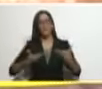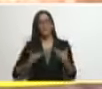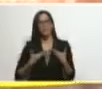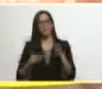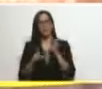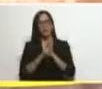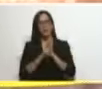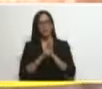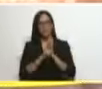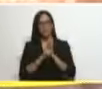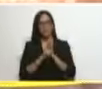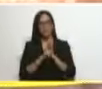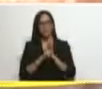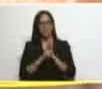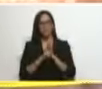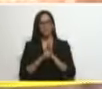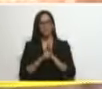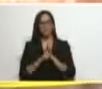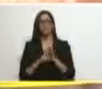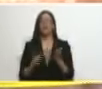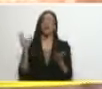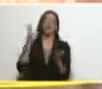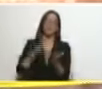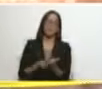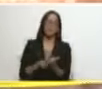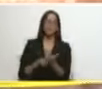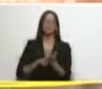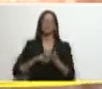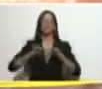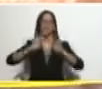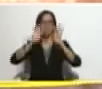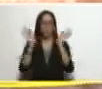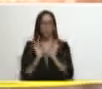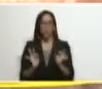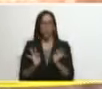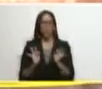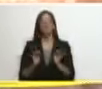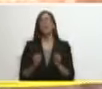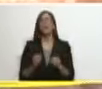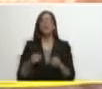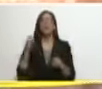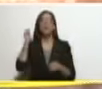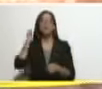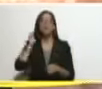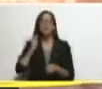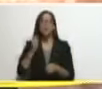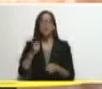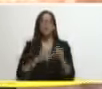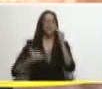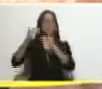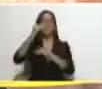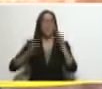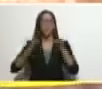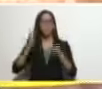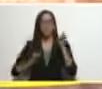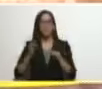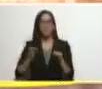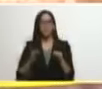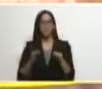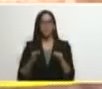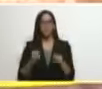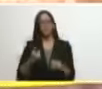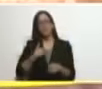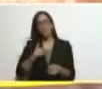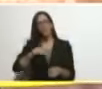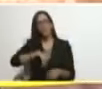ley ratificada en su carácter orgánico por parte del Tribunal Supremo de Justicia, y yo